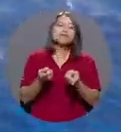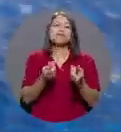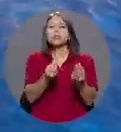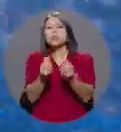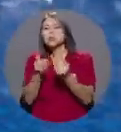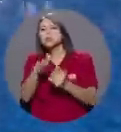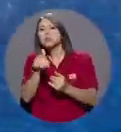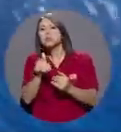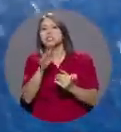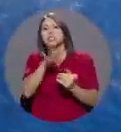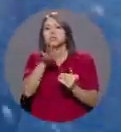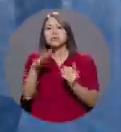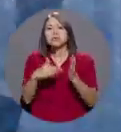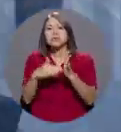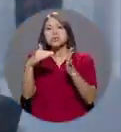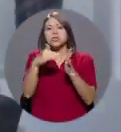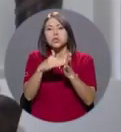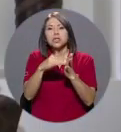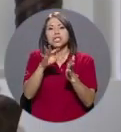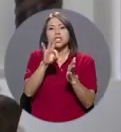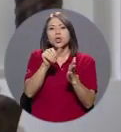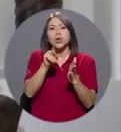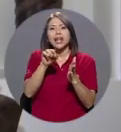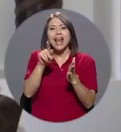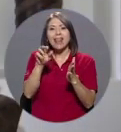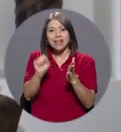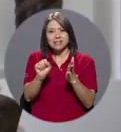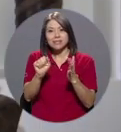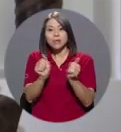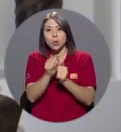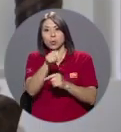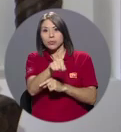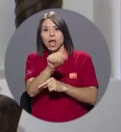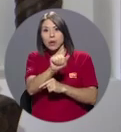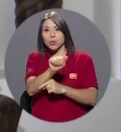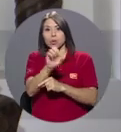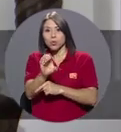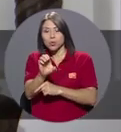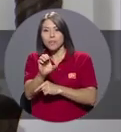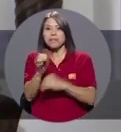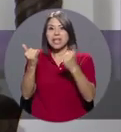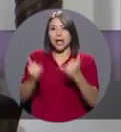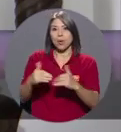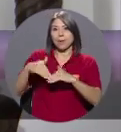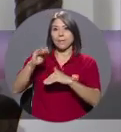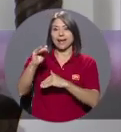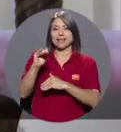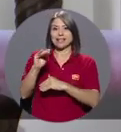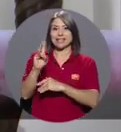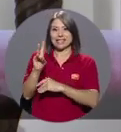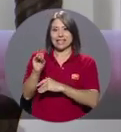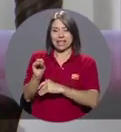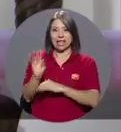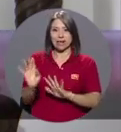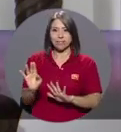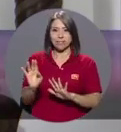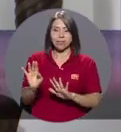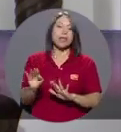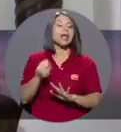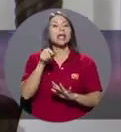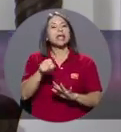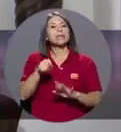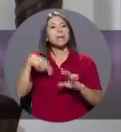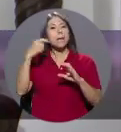años se producía como 55 millones de toneladas en la acuicultura y ahorita estamos a más de